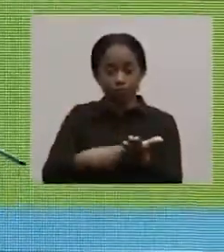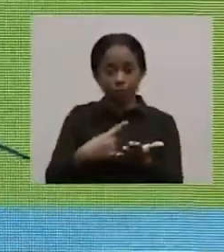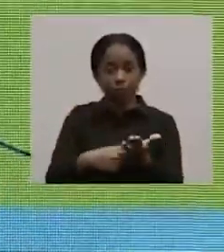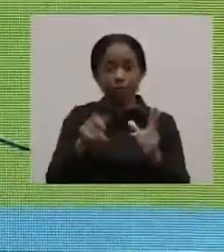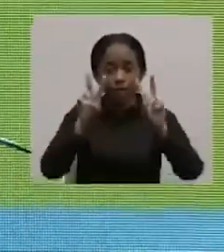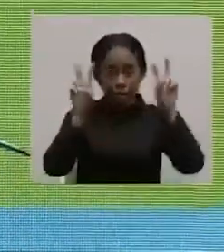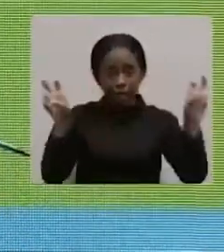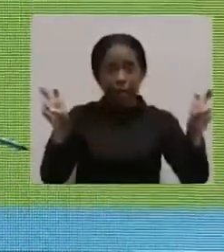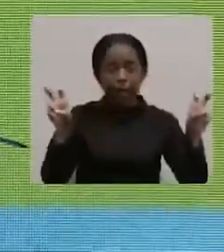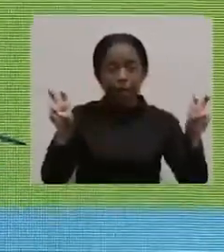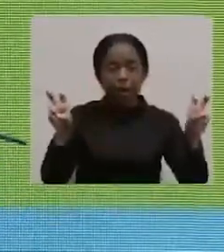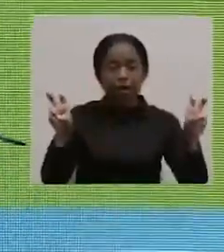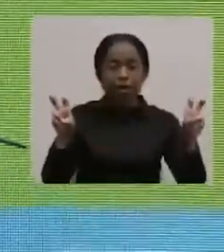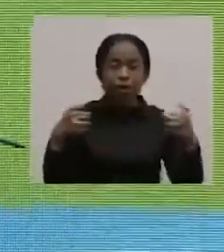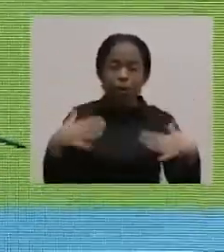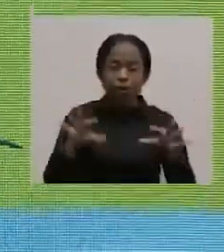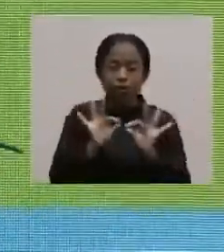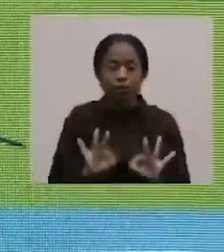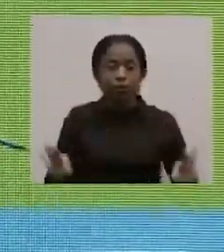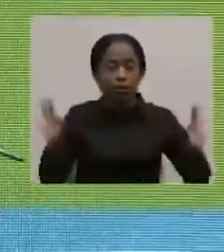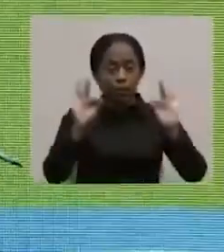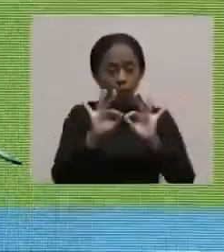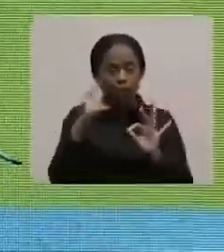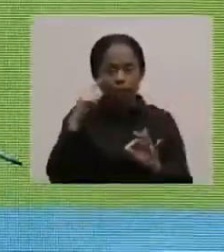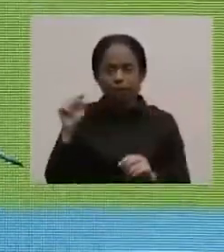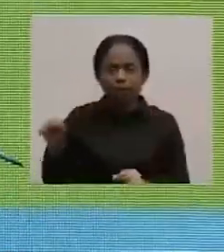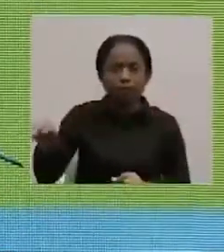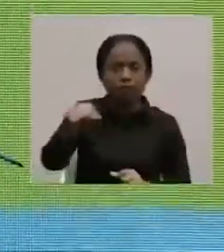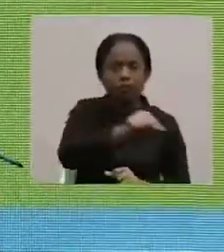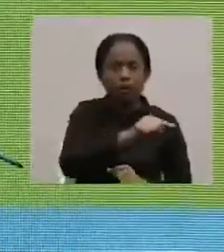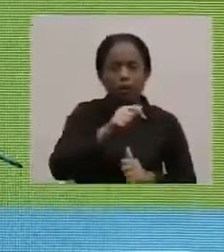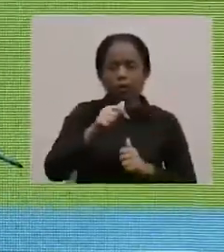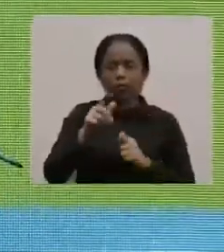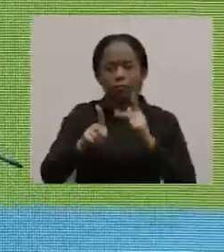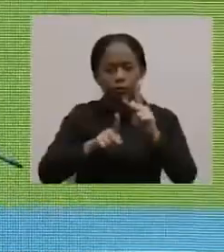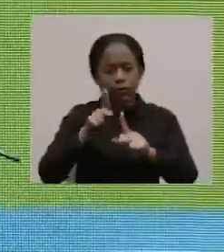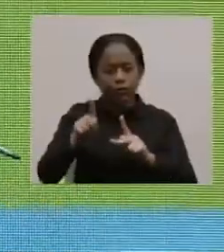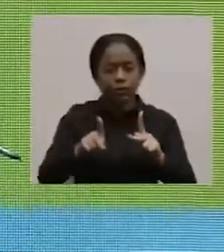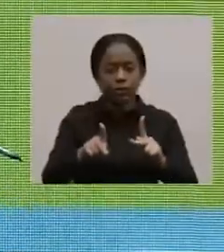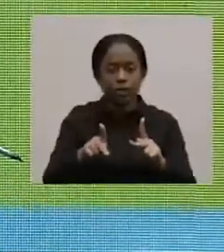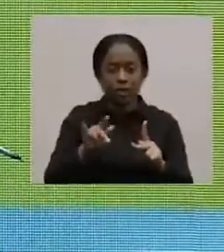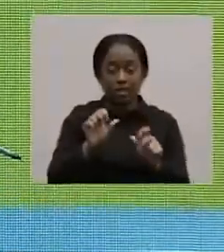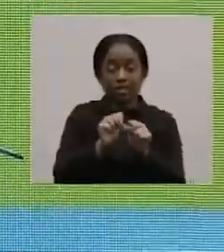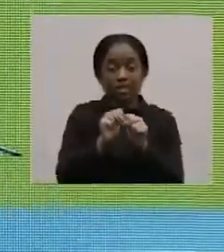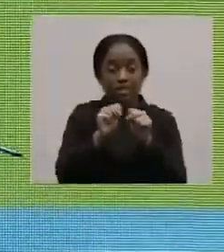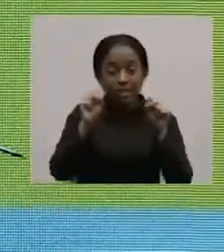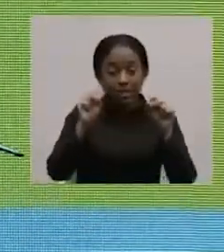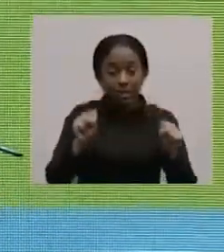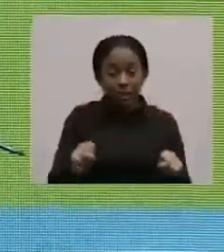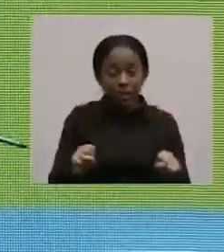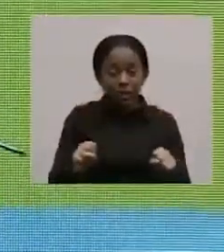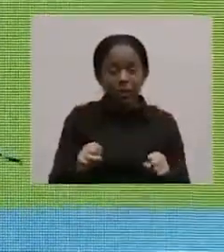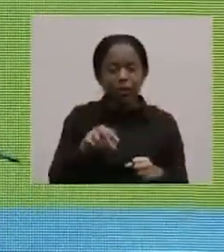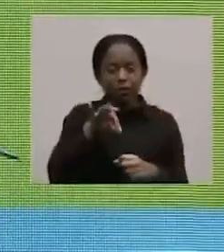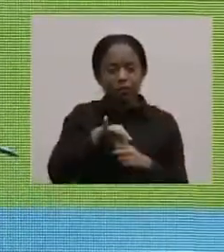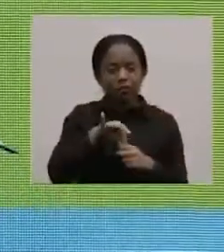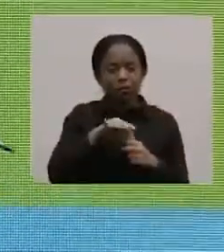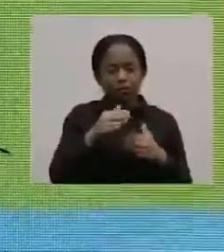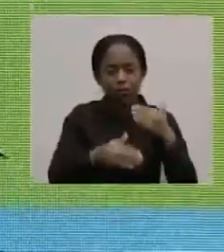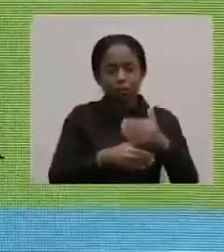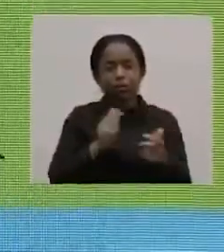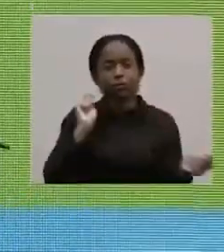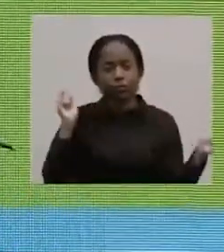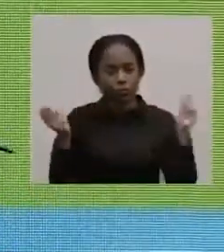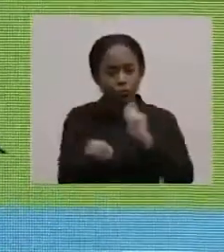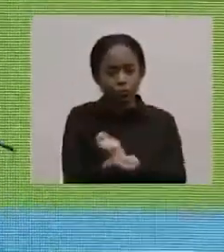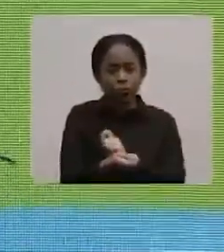un tema de gran interés para toda la ciudadanía, es el sistema electoral, la reforma